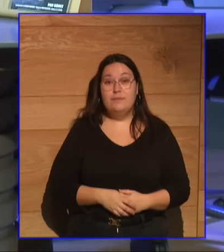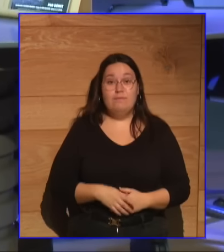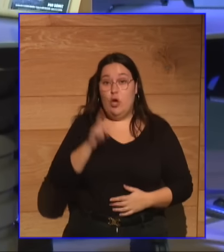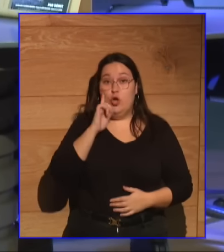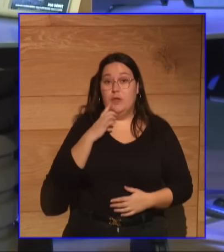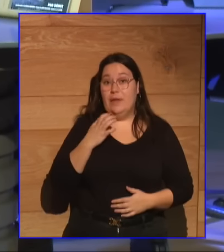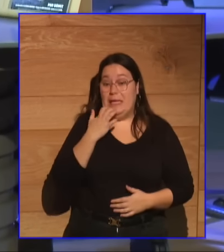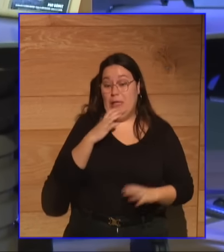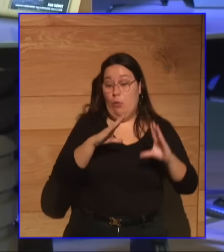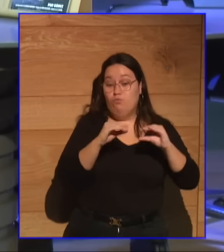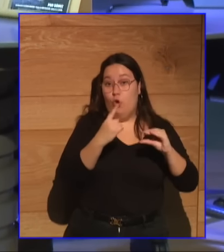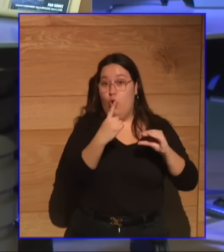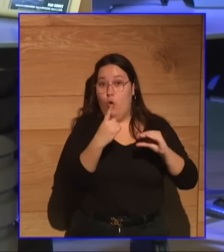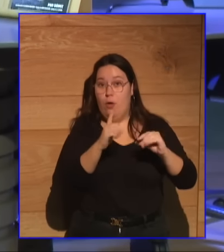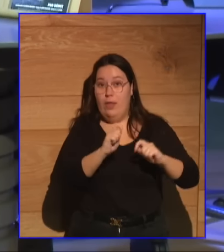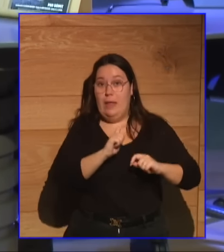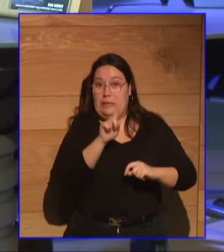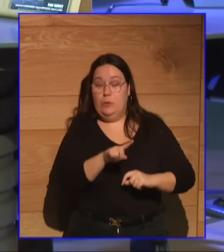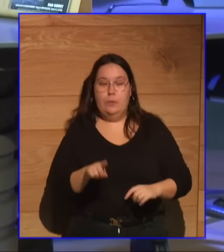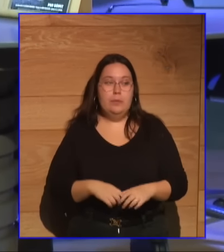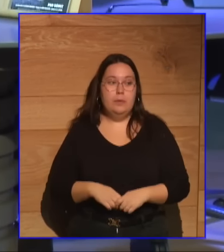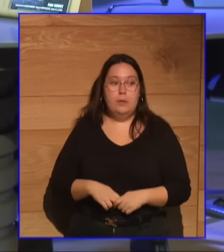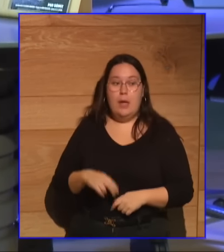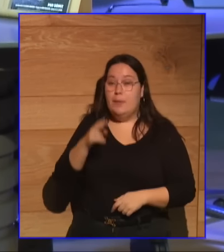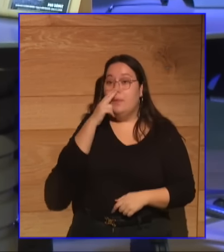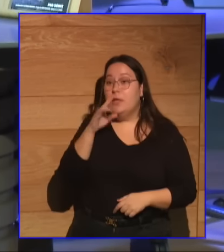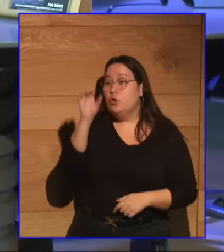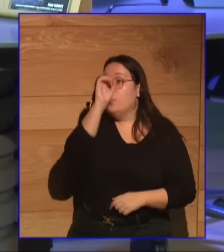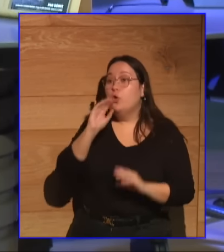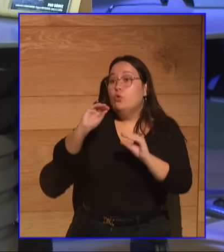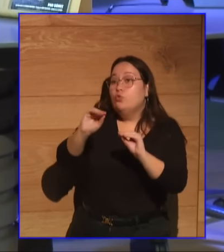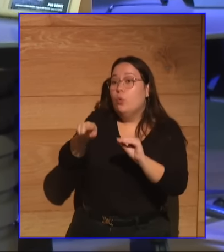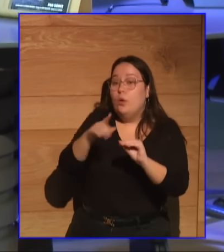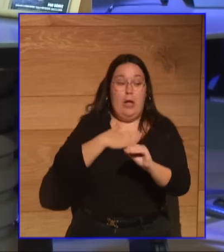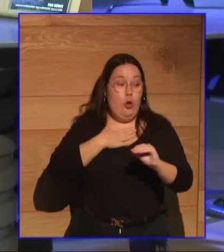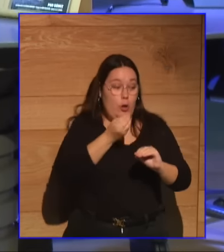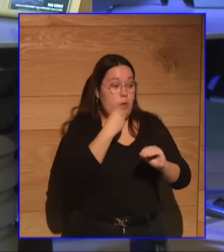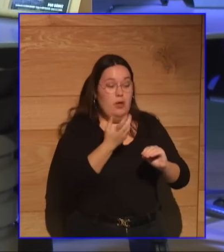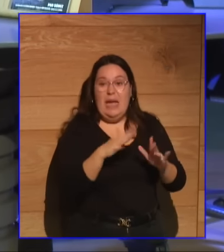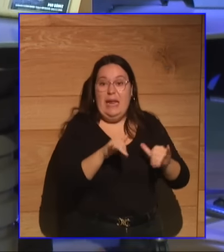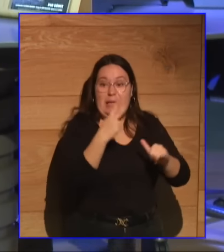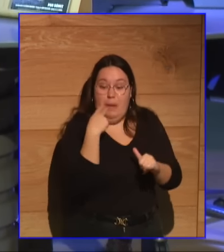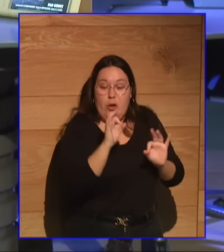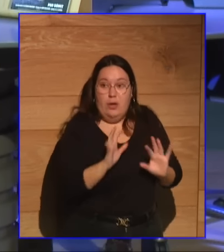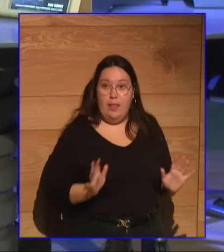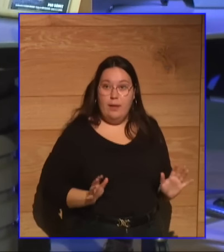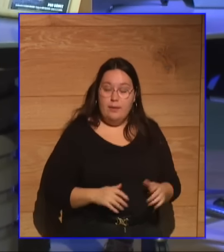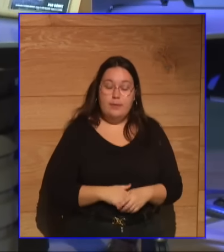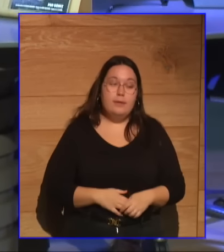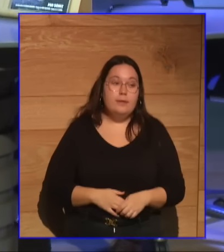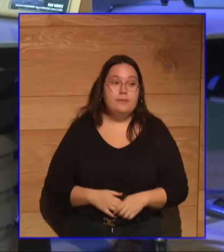No sabía que ibas a traer un bollo, Javi. Sí, porque además a Javi solo le interesaba tu opinión. Quiero decir, yo he comido y a mí ni me ha mirado. Bueno, o sea, esa parte la he